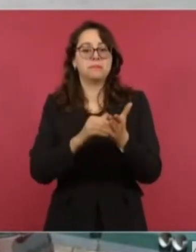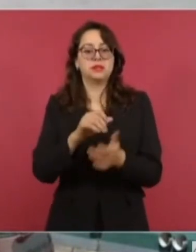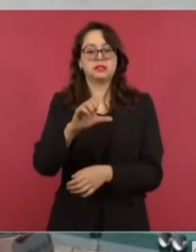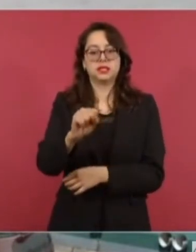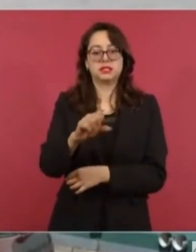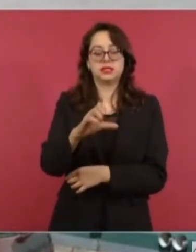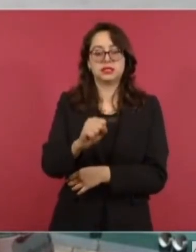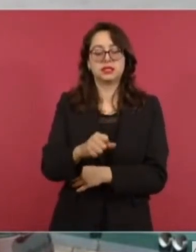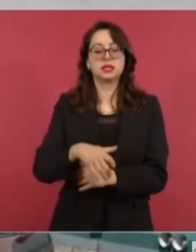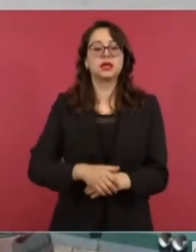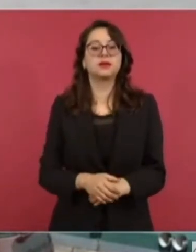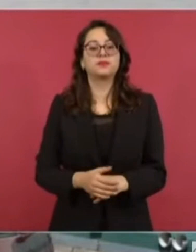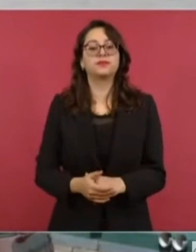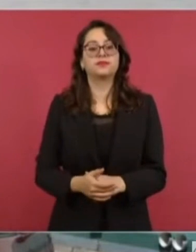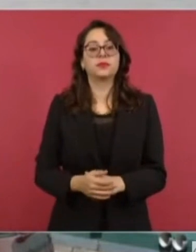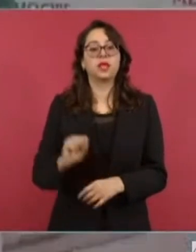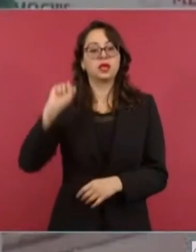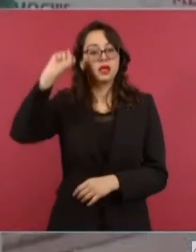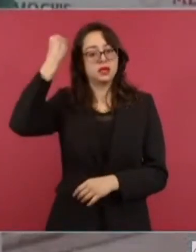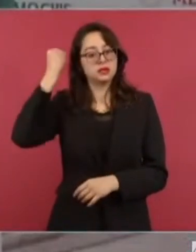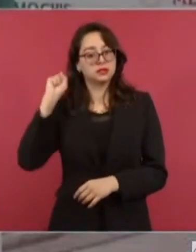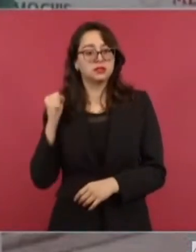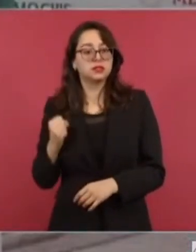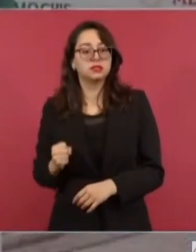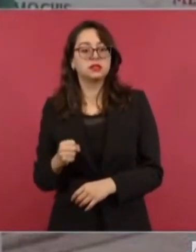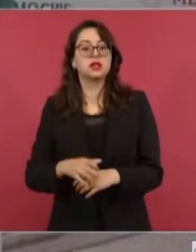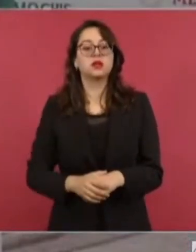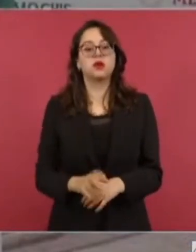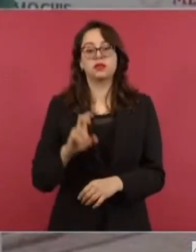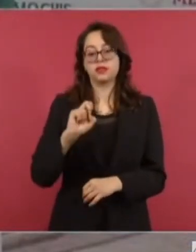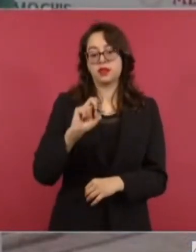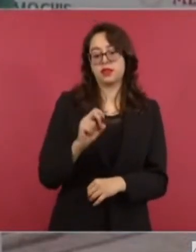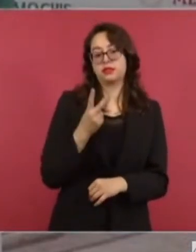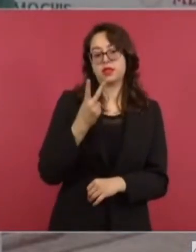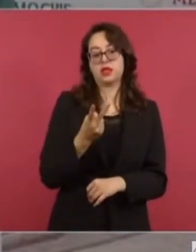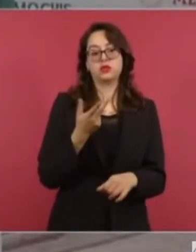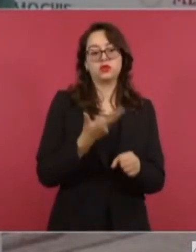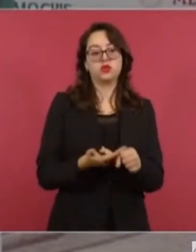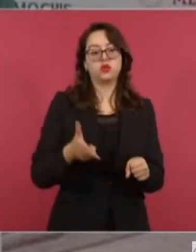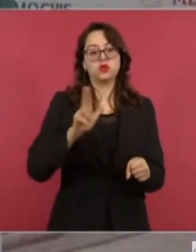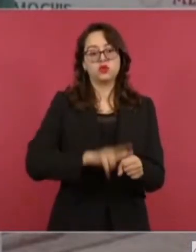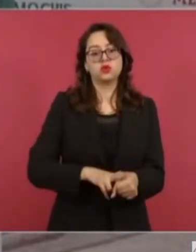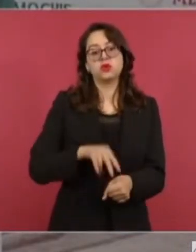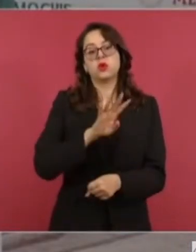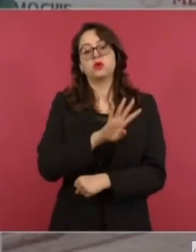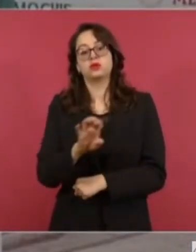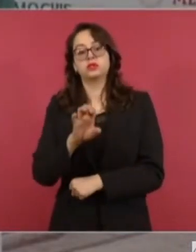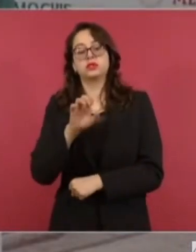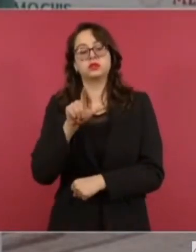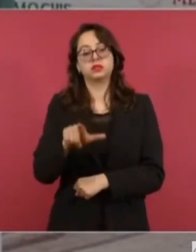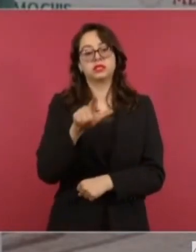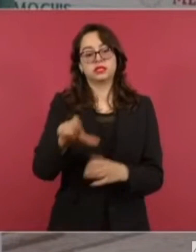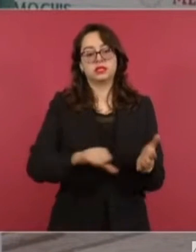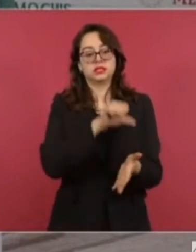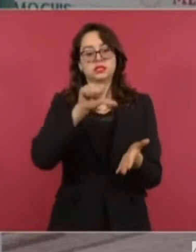salud. En el caso de Sinaloa, en los 32 hospitales y los 417 centros de salud, se tiene